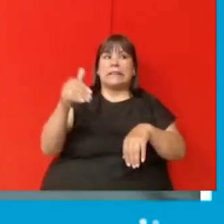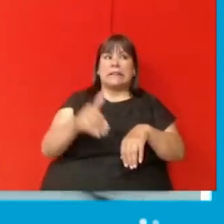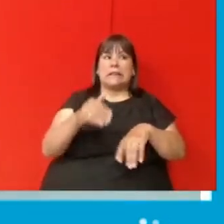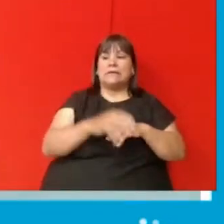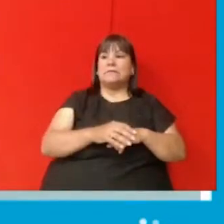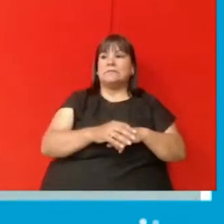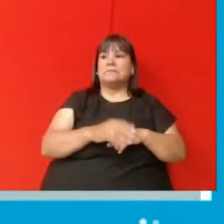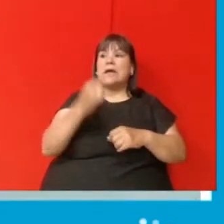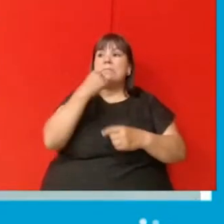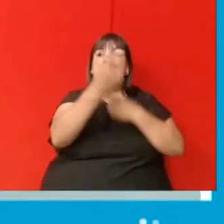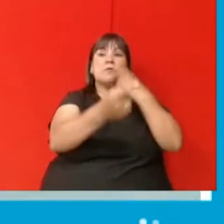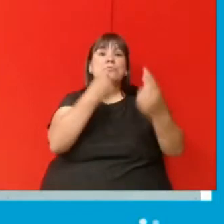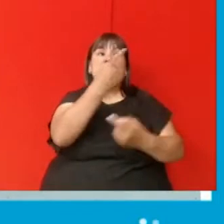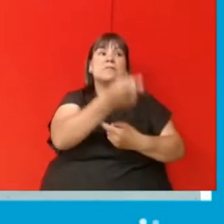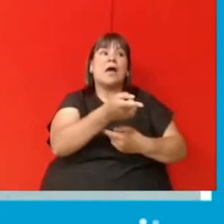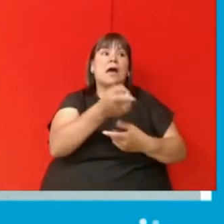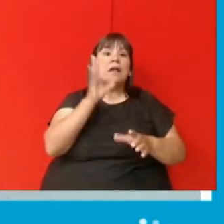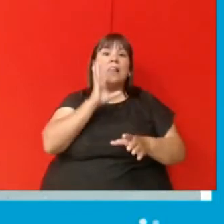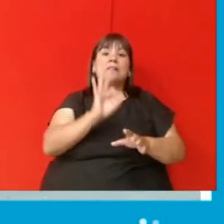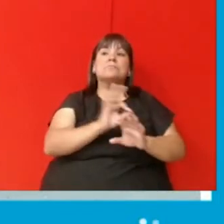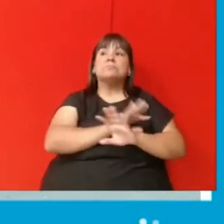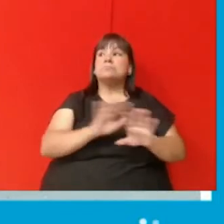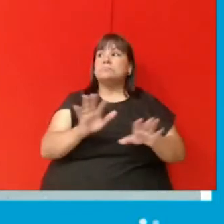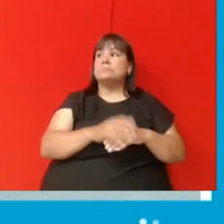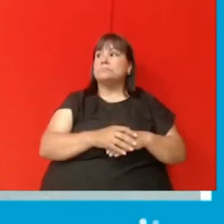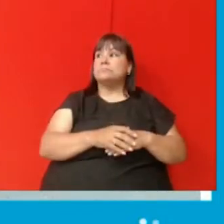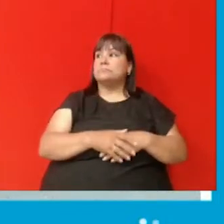alguna pregunta. Y si no, damos por... Sí.